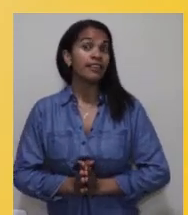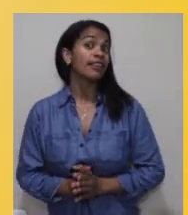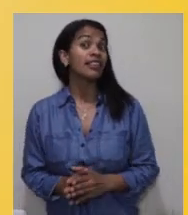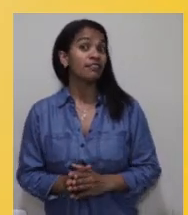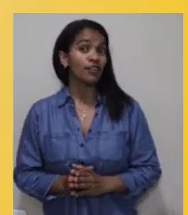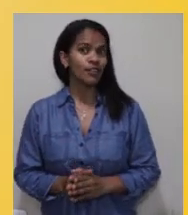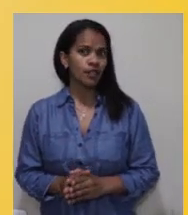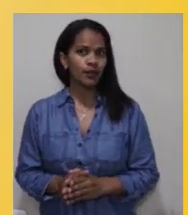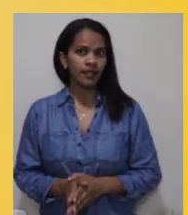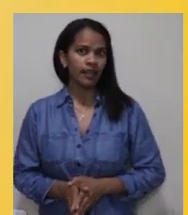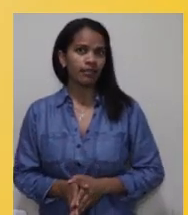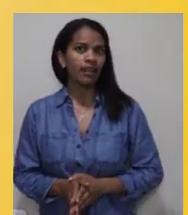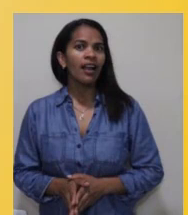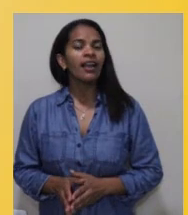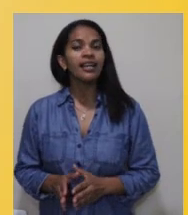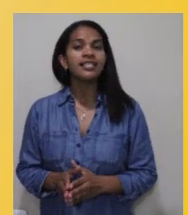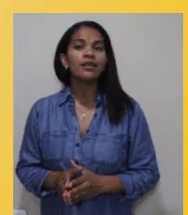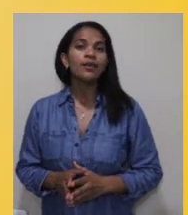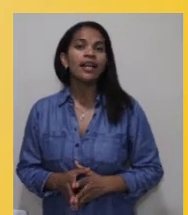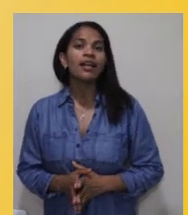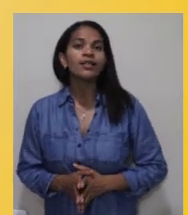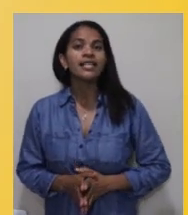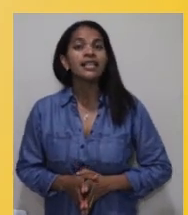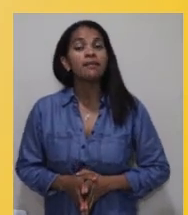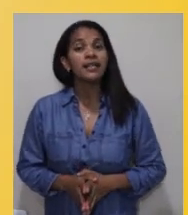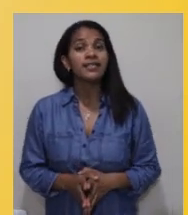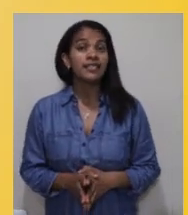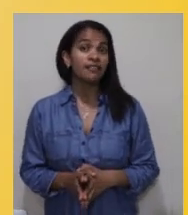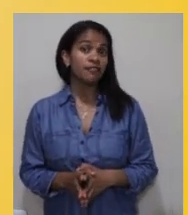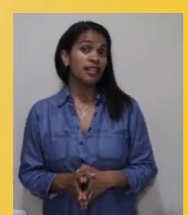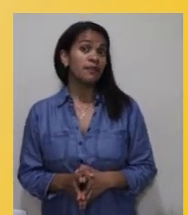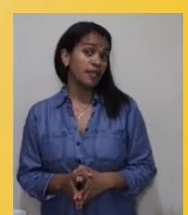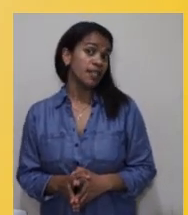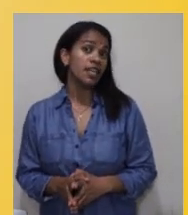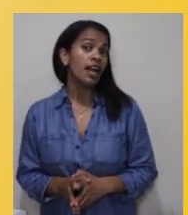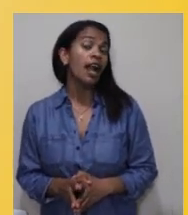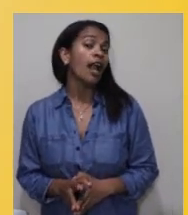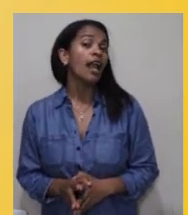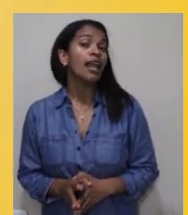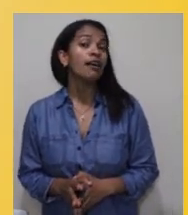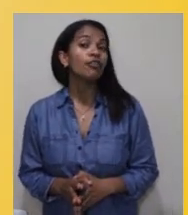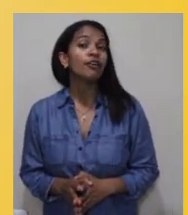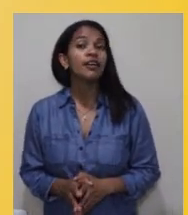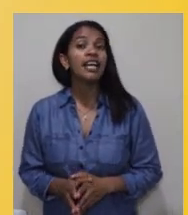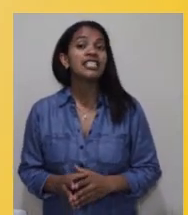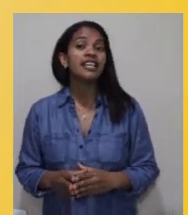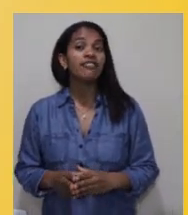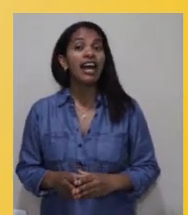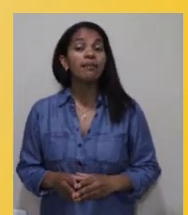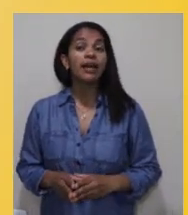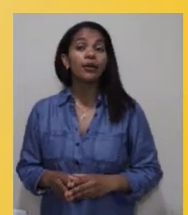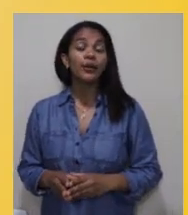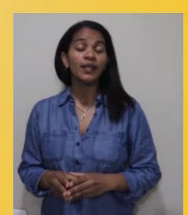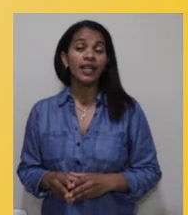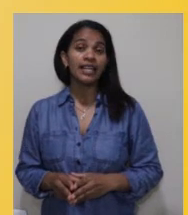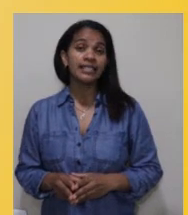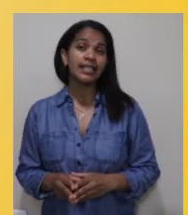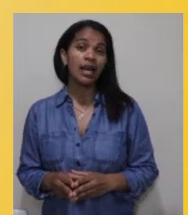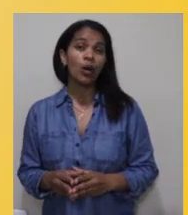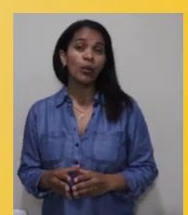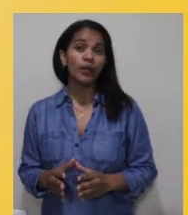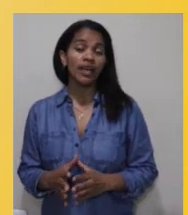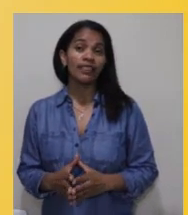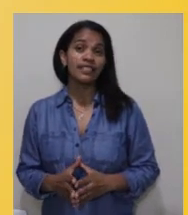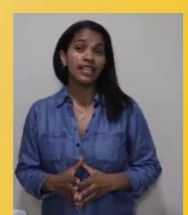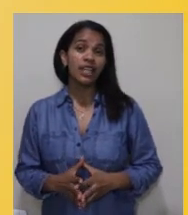las medidas de bioseguridad. Les saluda la docente Mercy Delfina Mejía, laboro en el CEP Álvaro Contreras